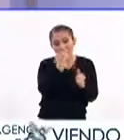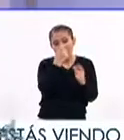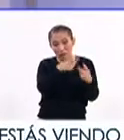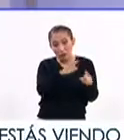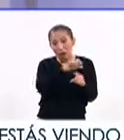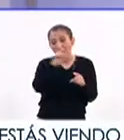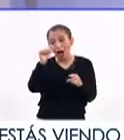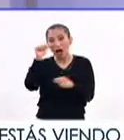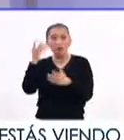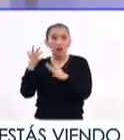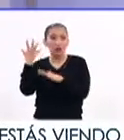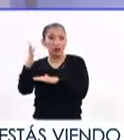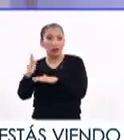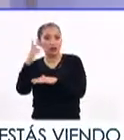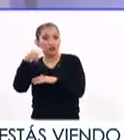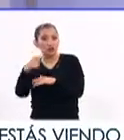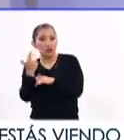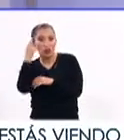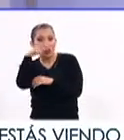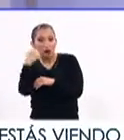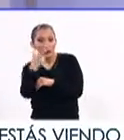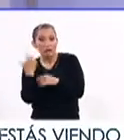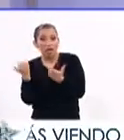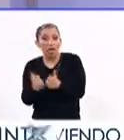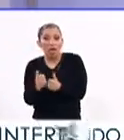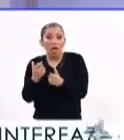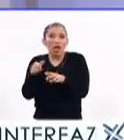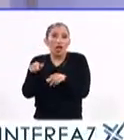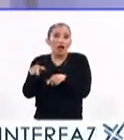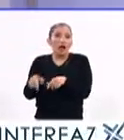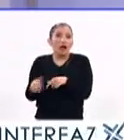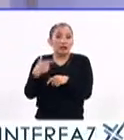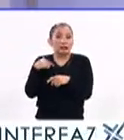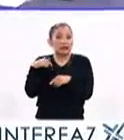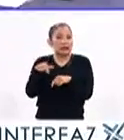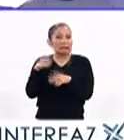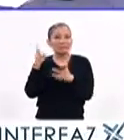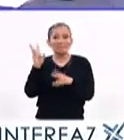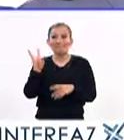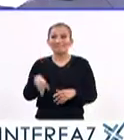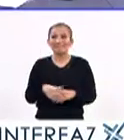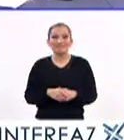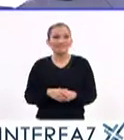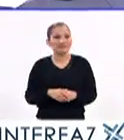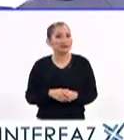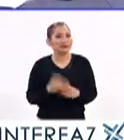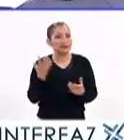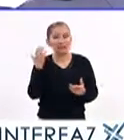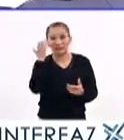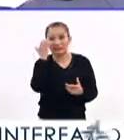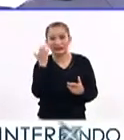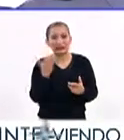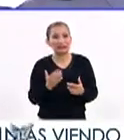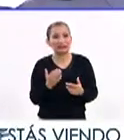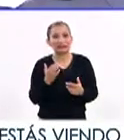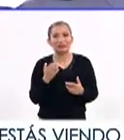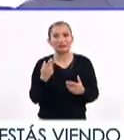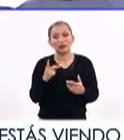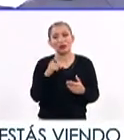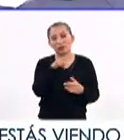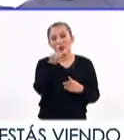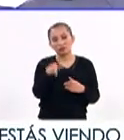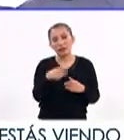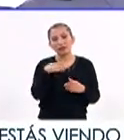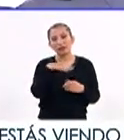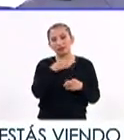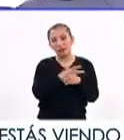música a más o menos 10, 12. Y entonces ahí fue una cosa terrible, pero bueno,